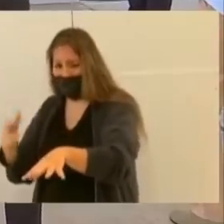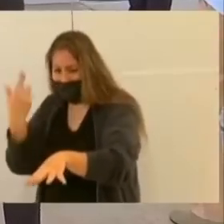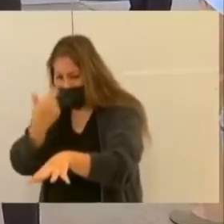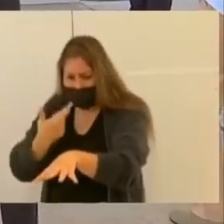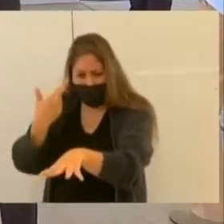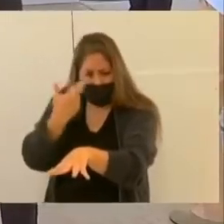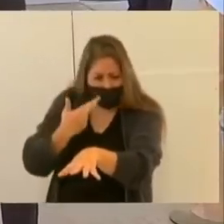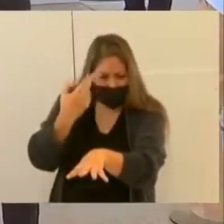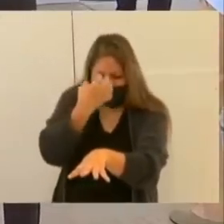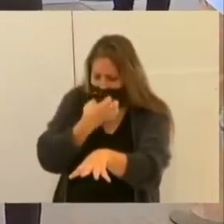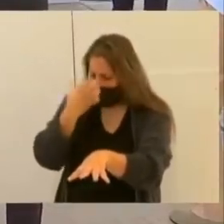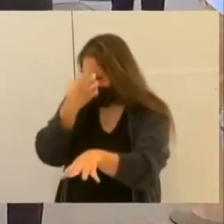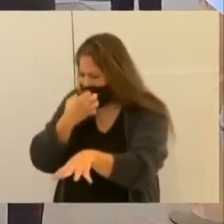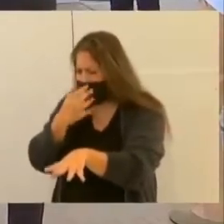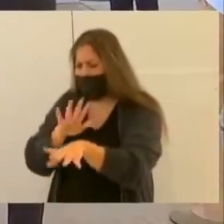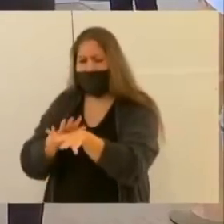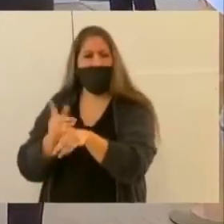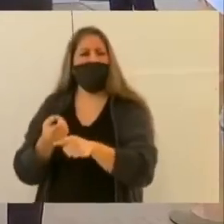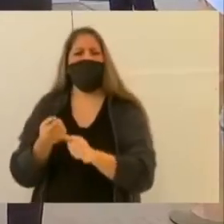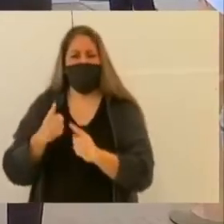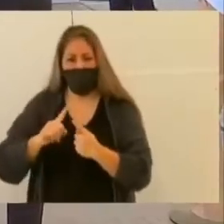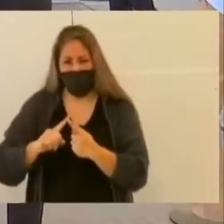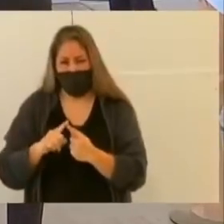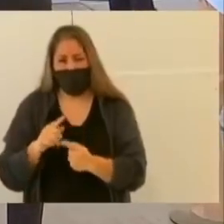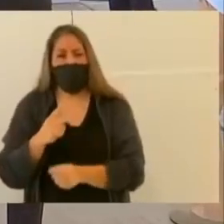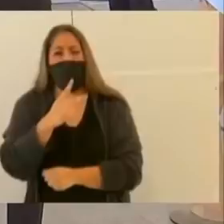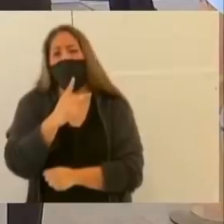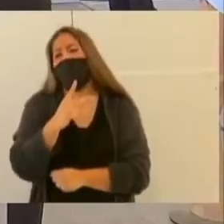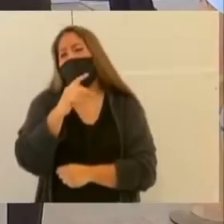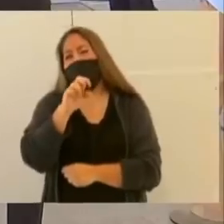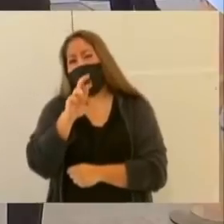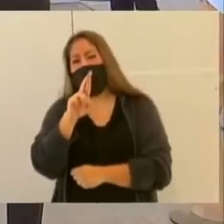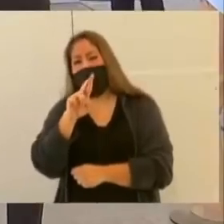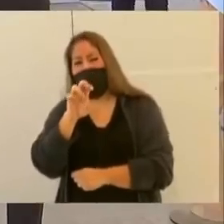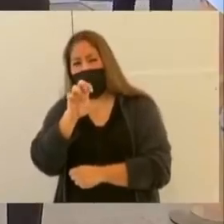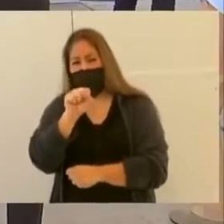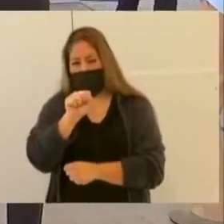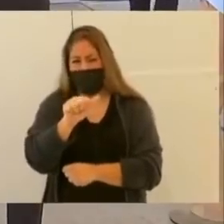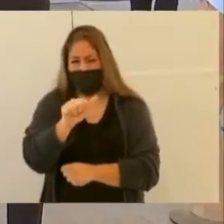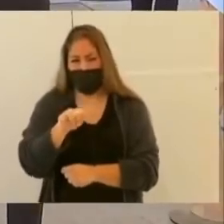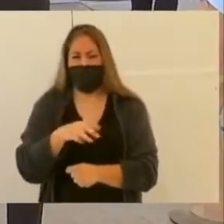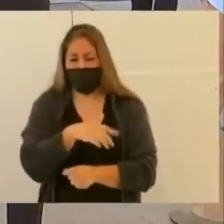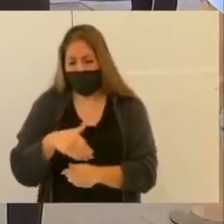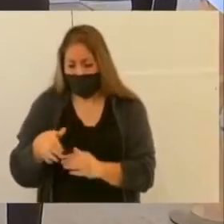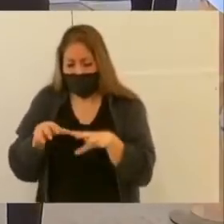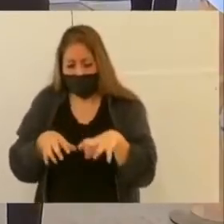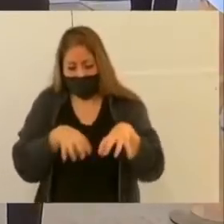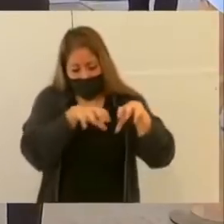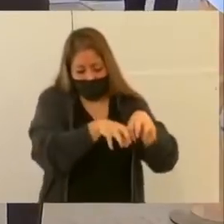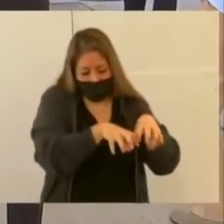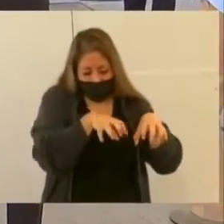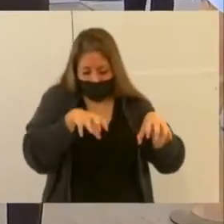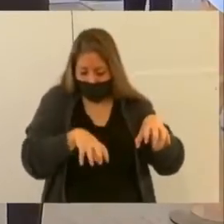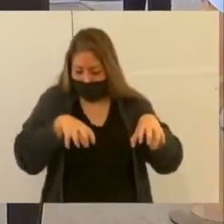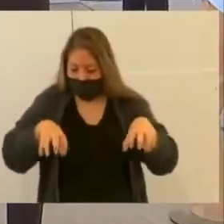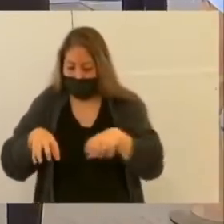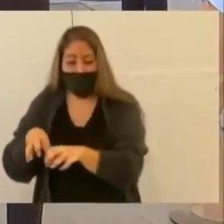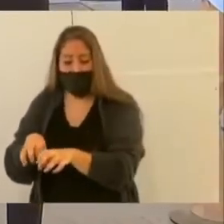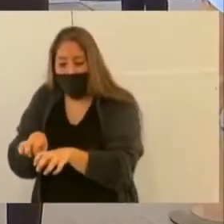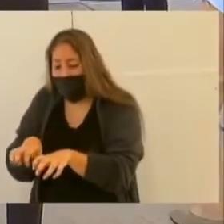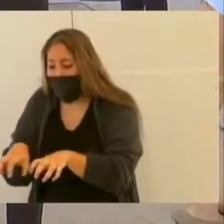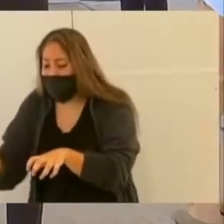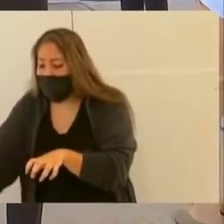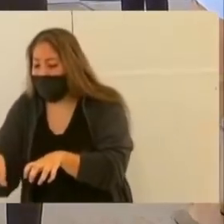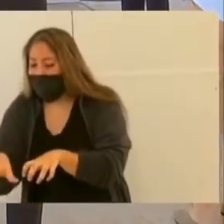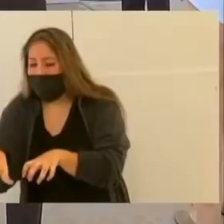el agua potable proveniente de la presa, de la planta potabilizadora de este proyecto. Nada